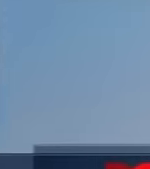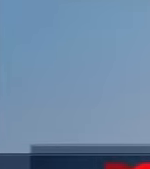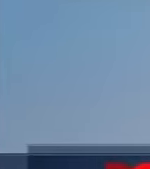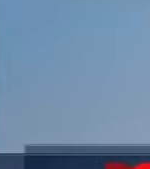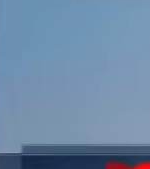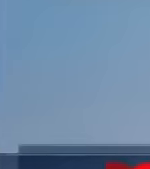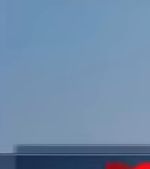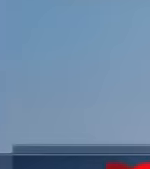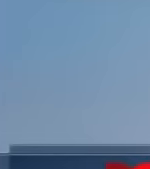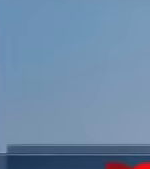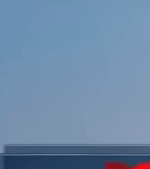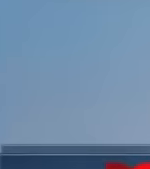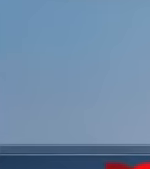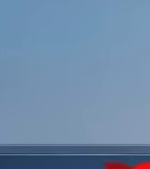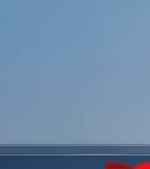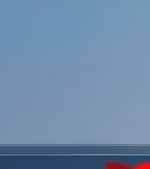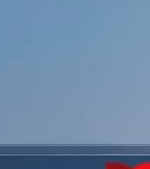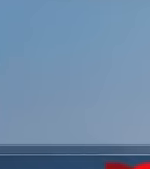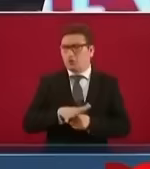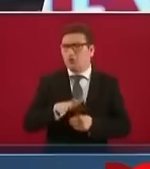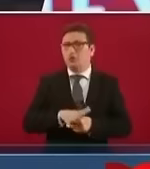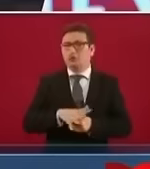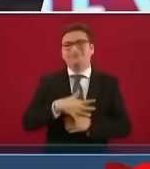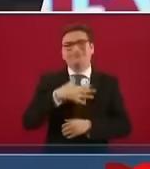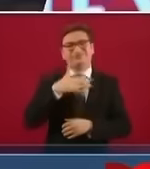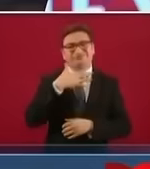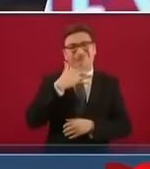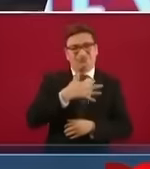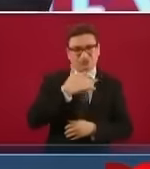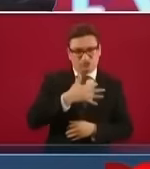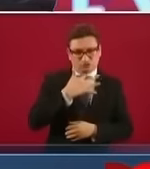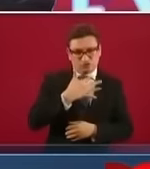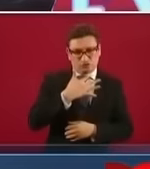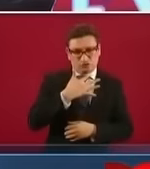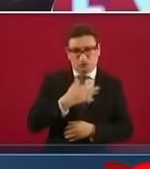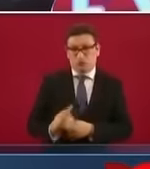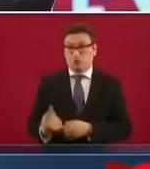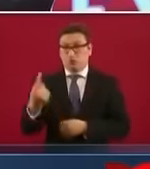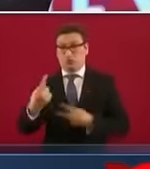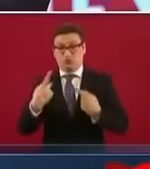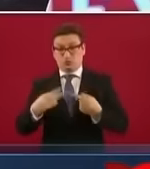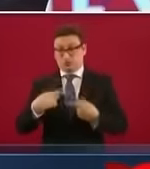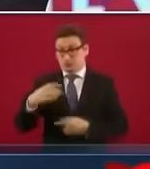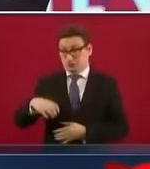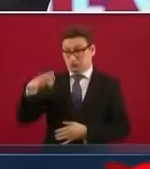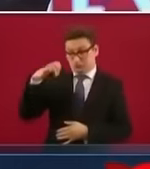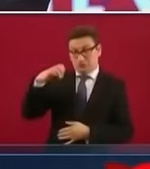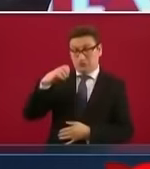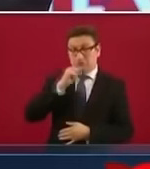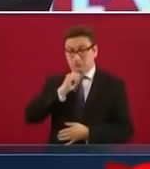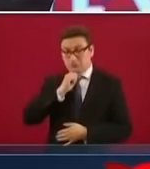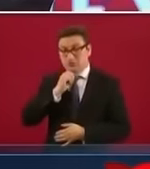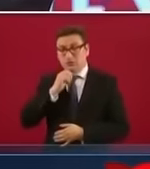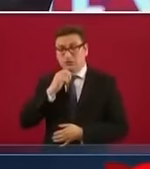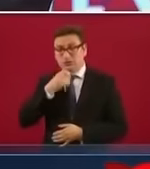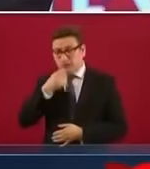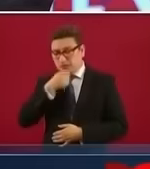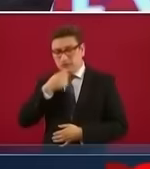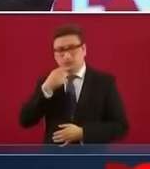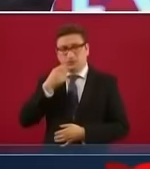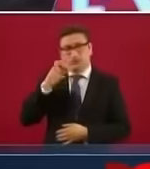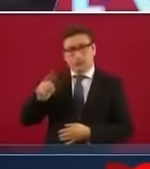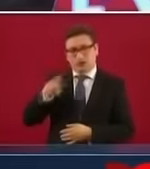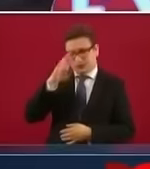a saludarla en la camioneta que la señora viajaba. Un adulto mayor que merece todo mi respeto,